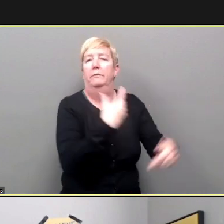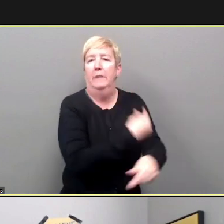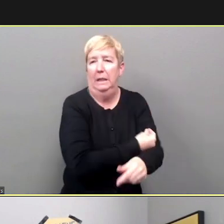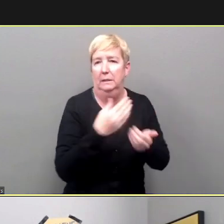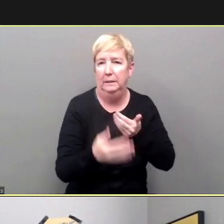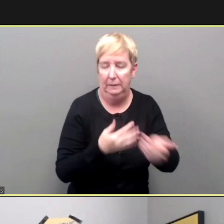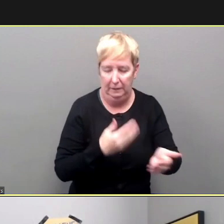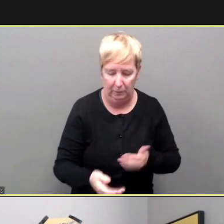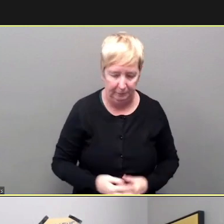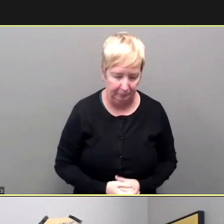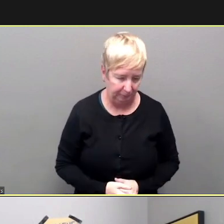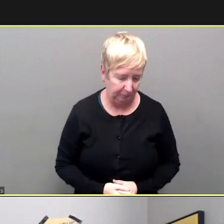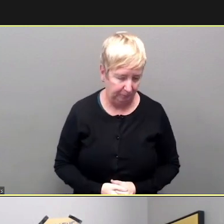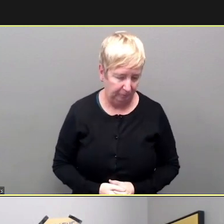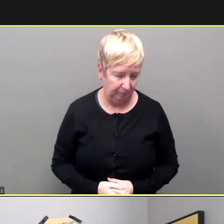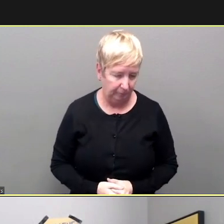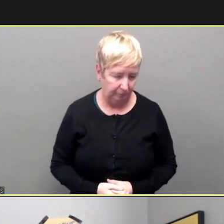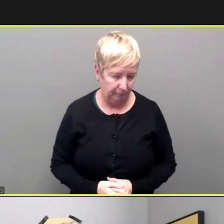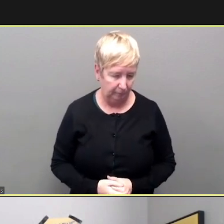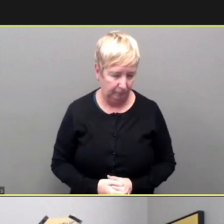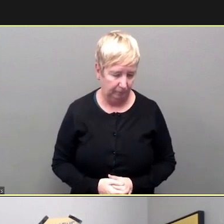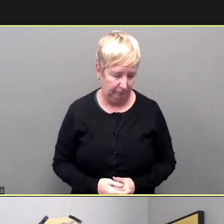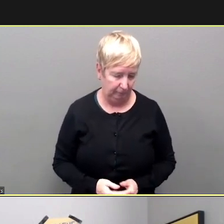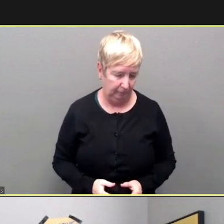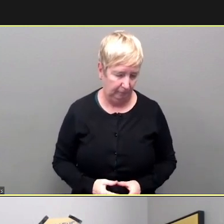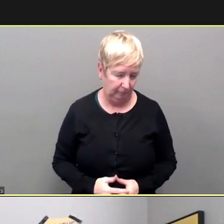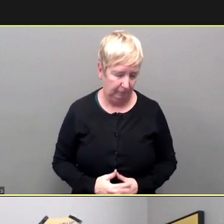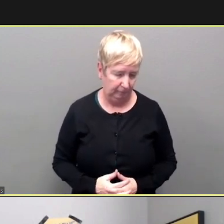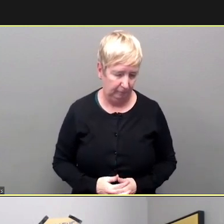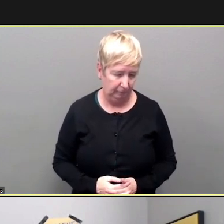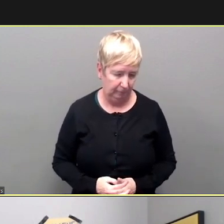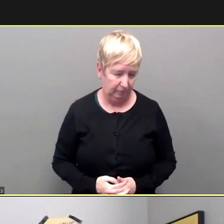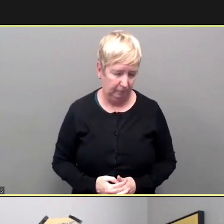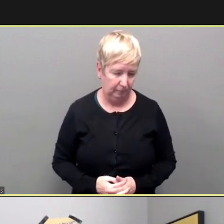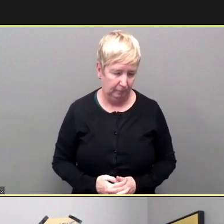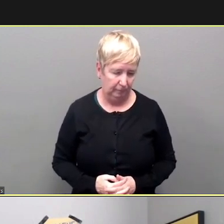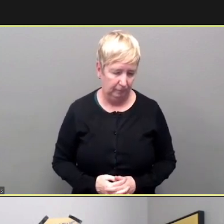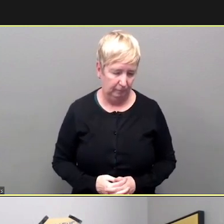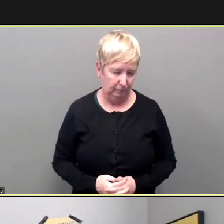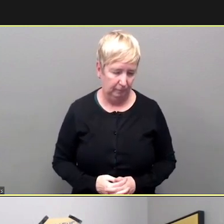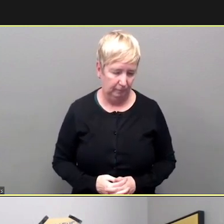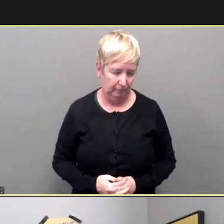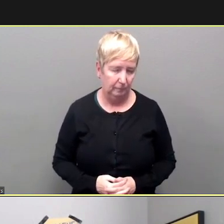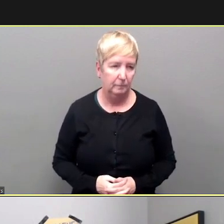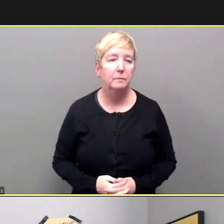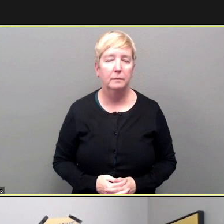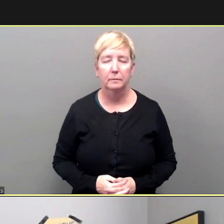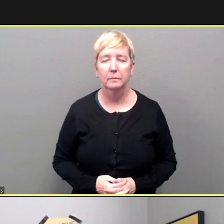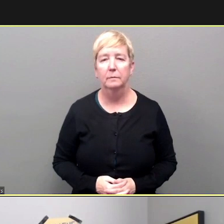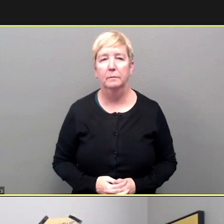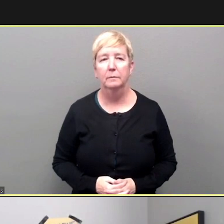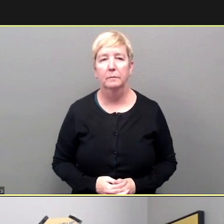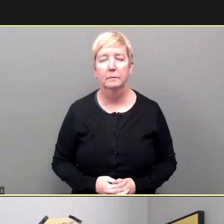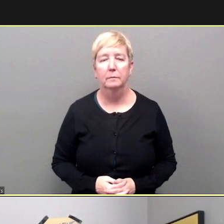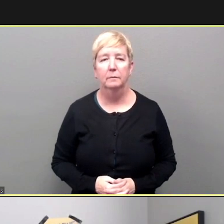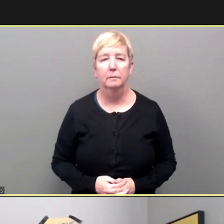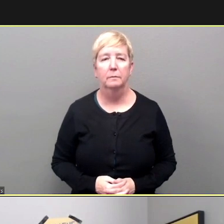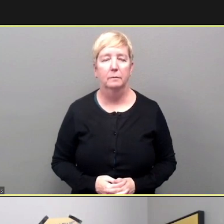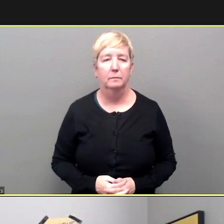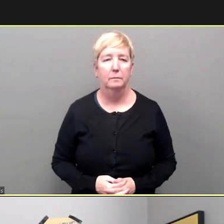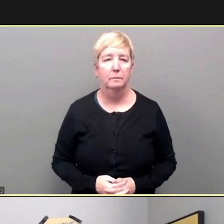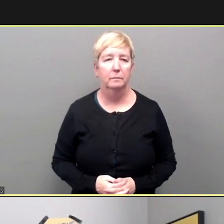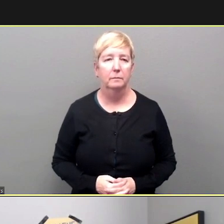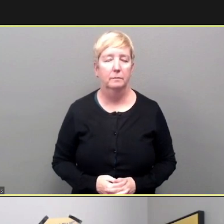nuestro objetivo es asegurar que todos pueden tener acceso gratis a la vacuna. Entonces, váyase a ayudar a